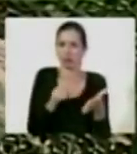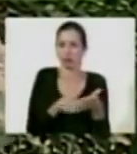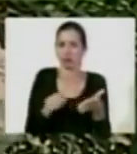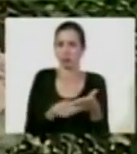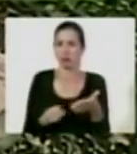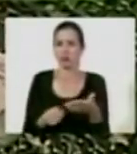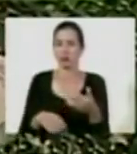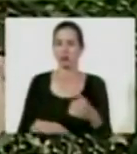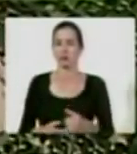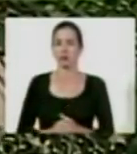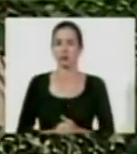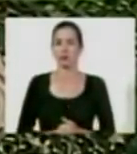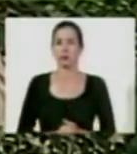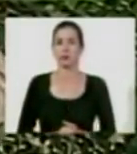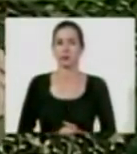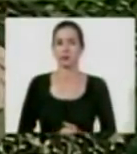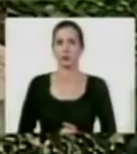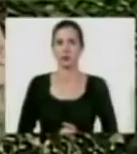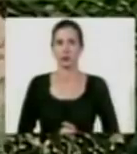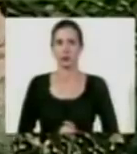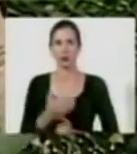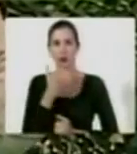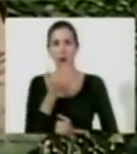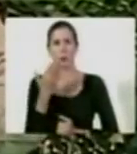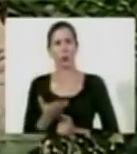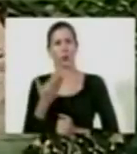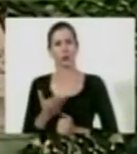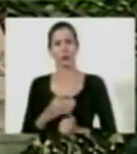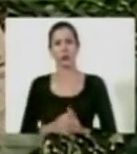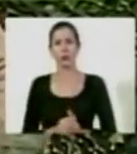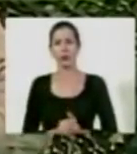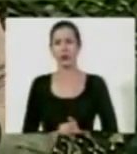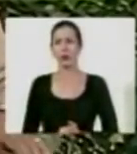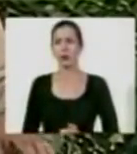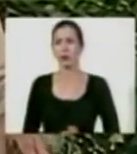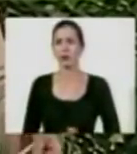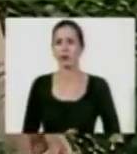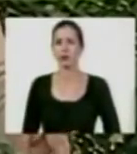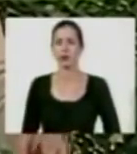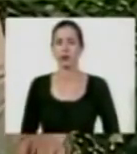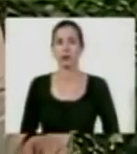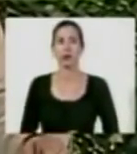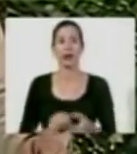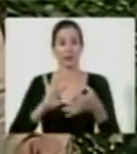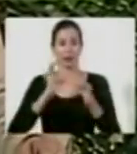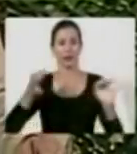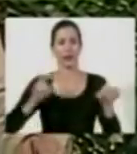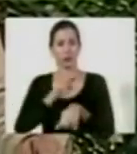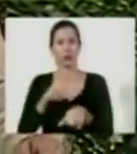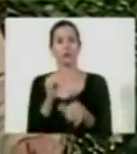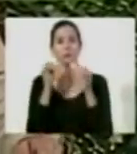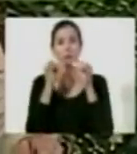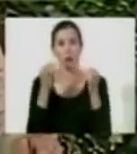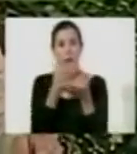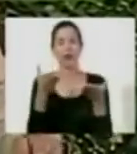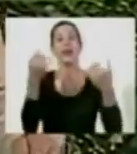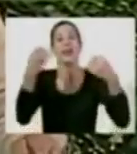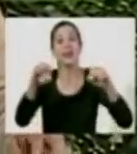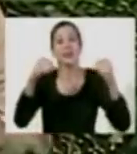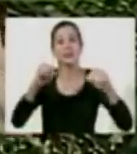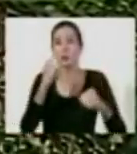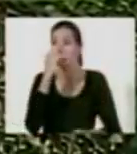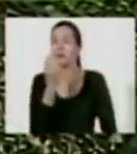con algunas órdenes que me parece importante transmitirlas ya en el cierre de la transmisión en cadena nacional de estos ejercicios Zamora